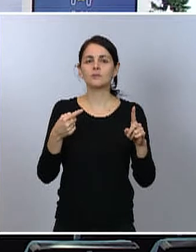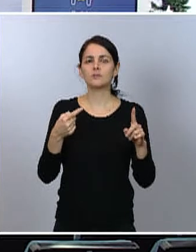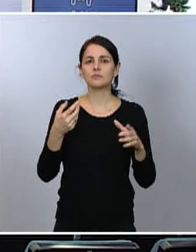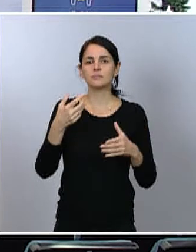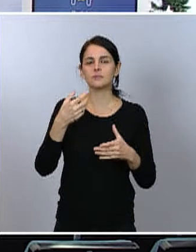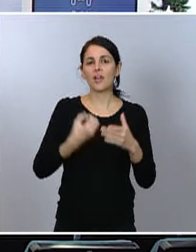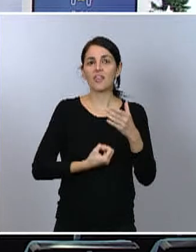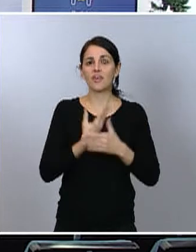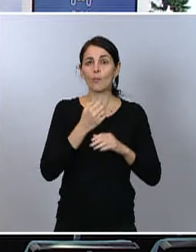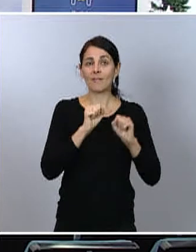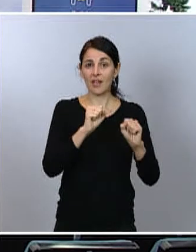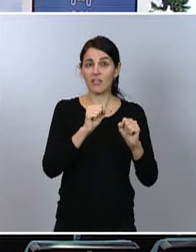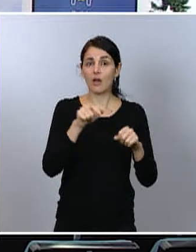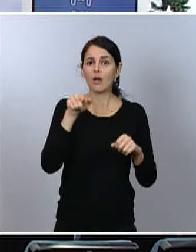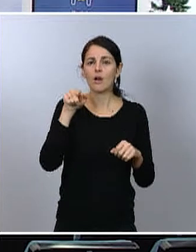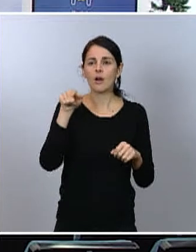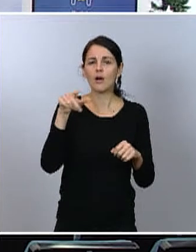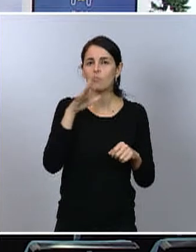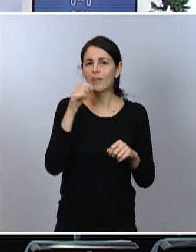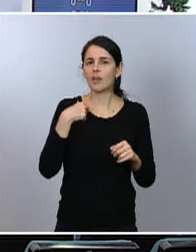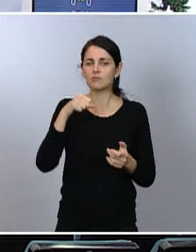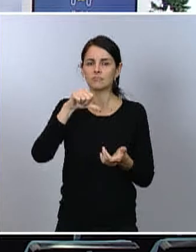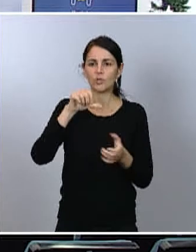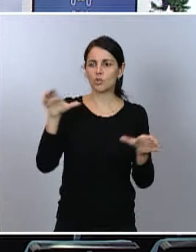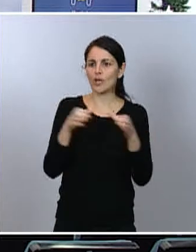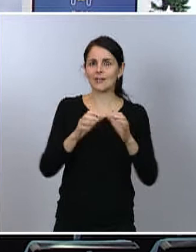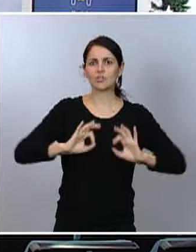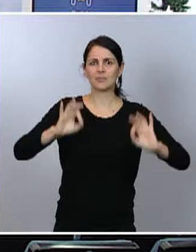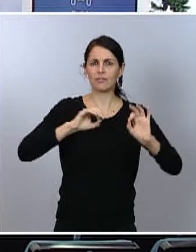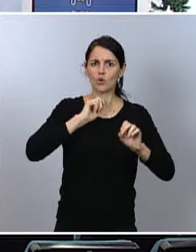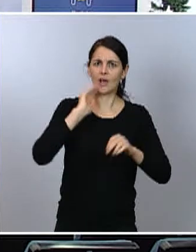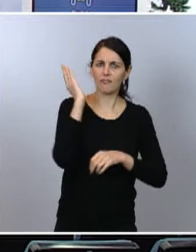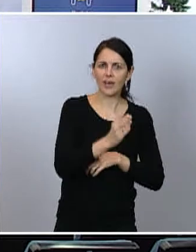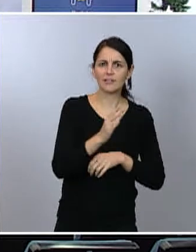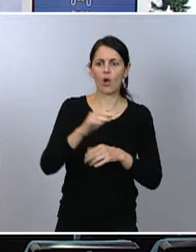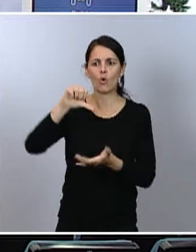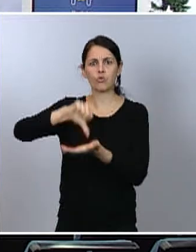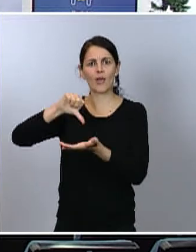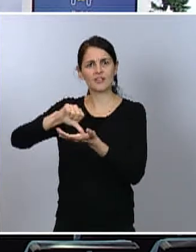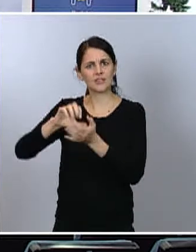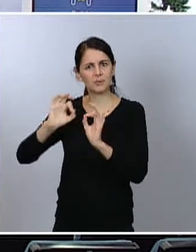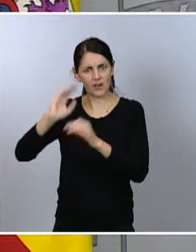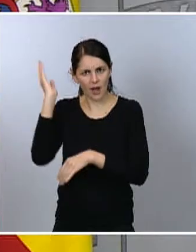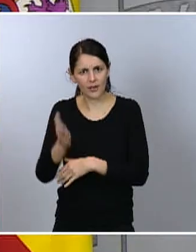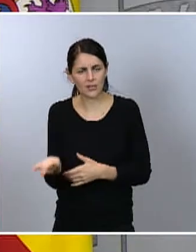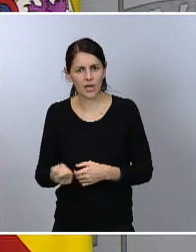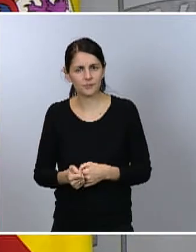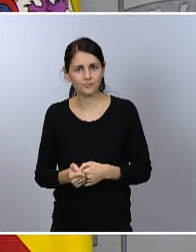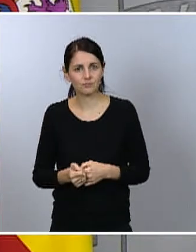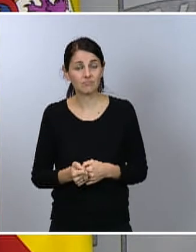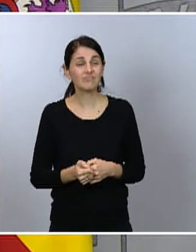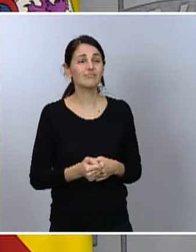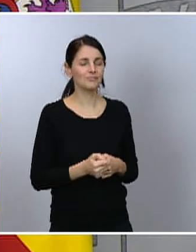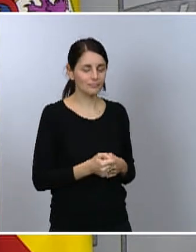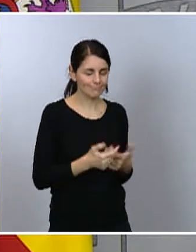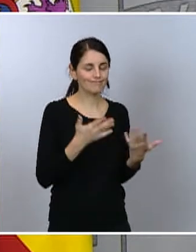colectivos o en ciudades concretas o entornos. Bueno, esto realmente es la misma pregunta a la que ha respondido